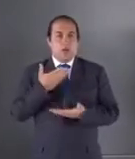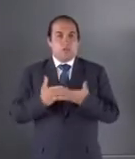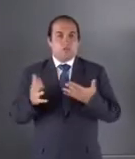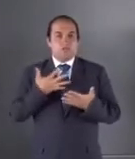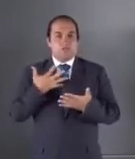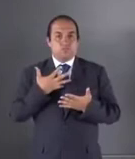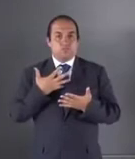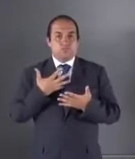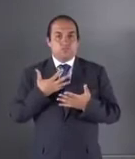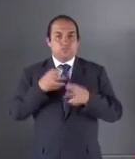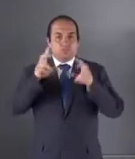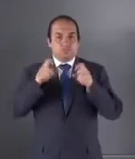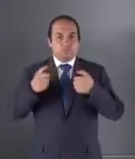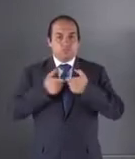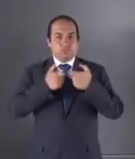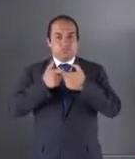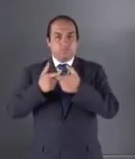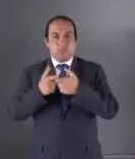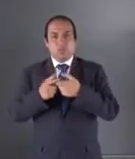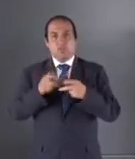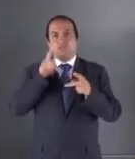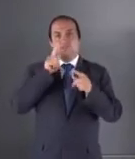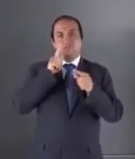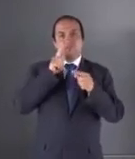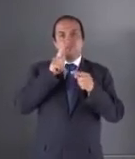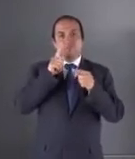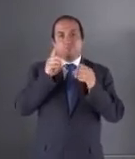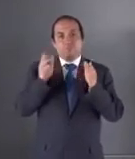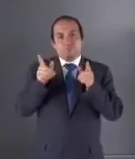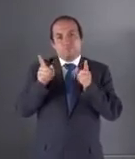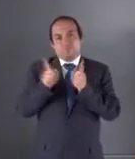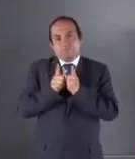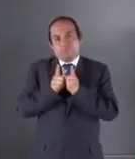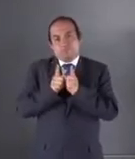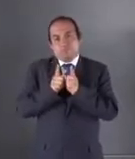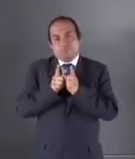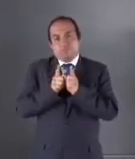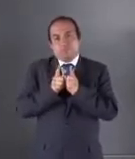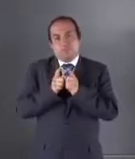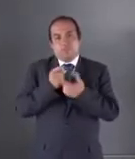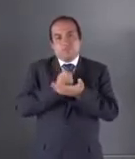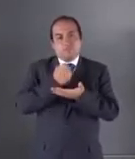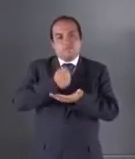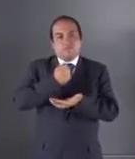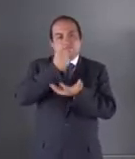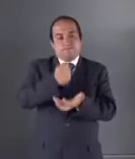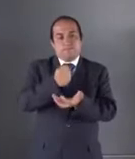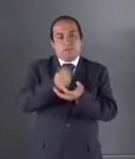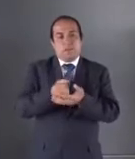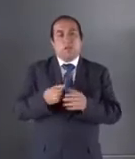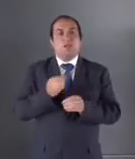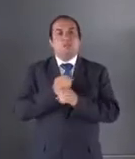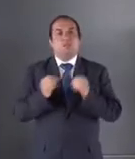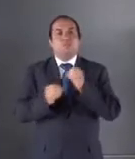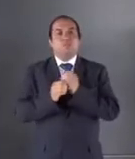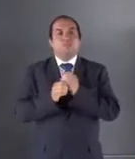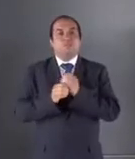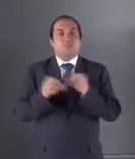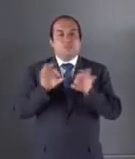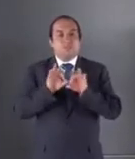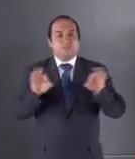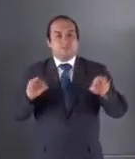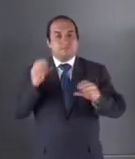los recortes presupuestales que se han tenido, la obra del cablebús de Indios Verdes a